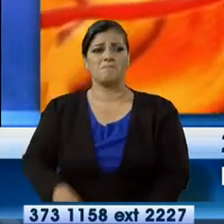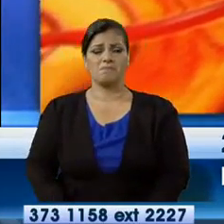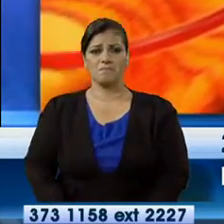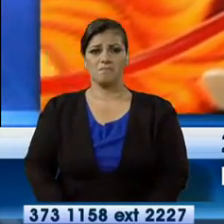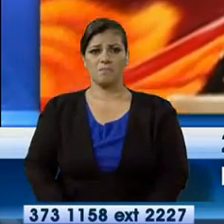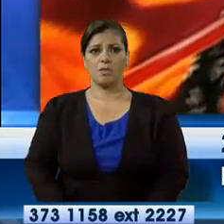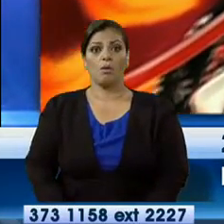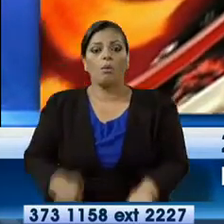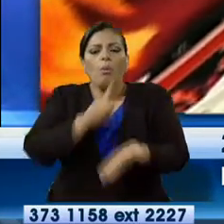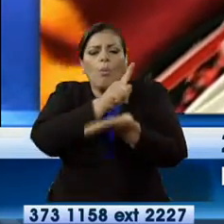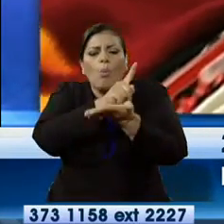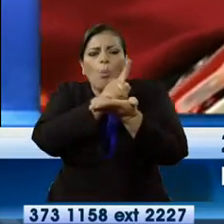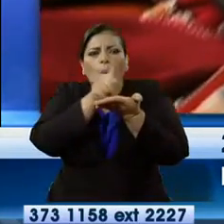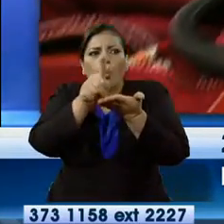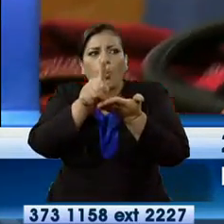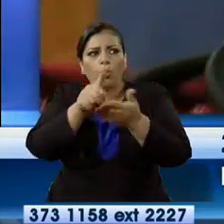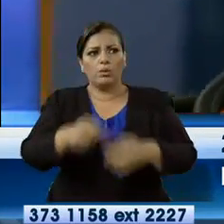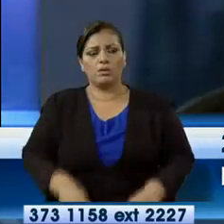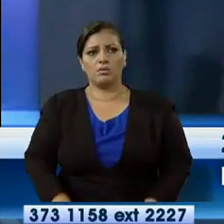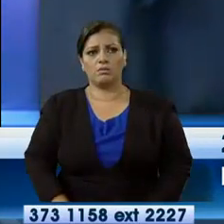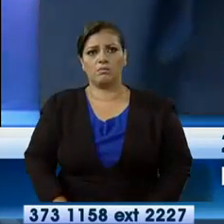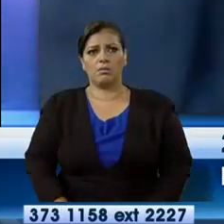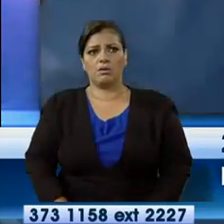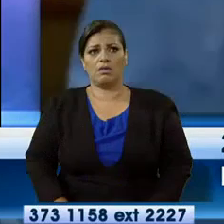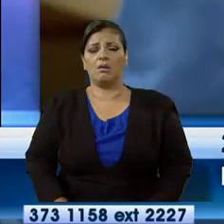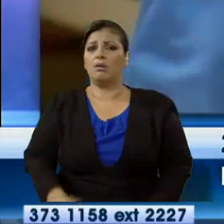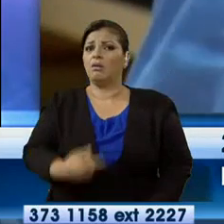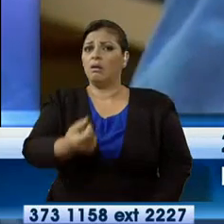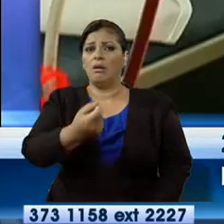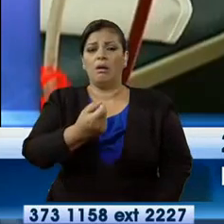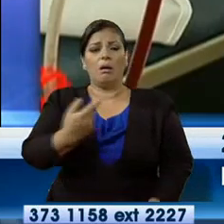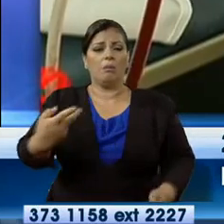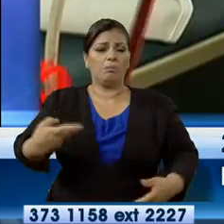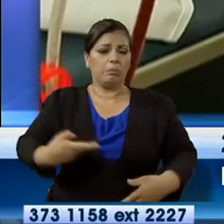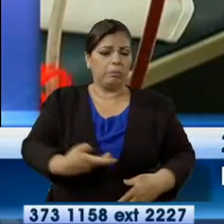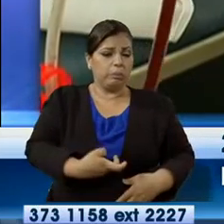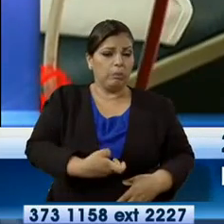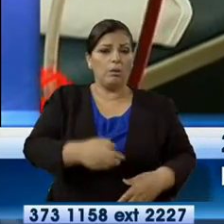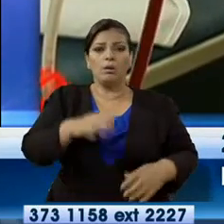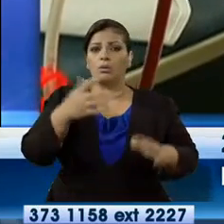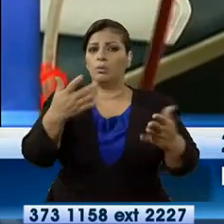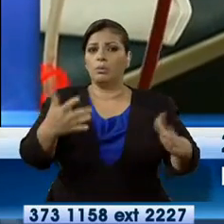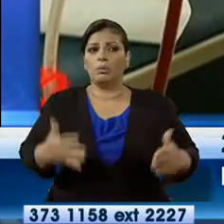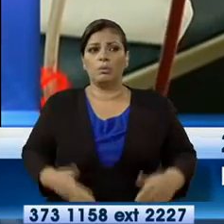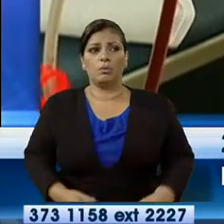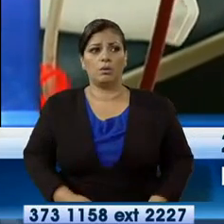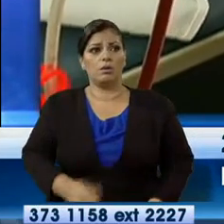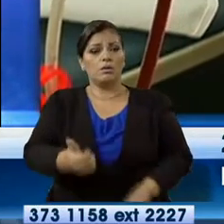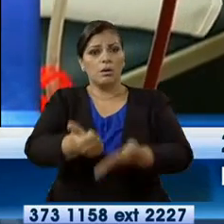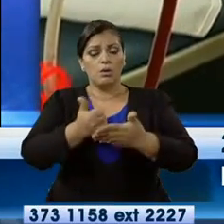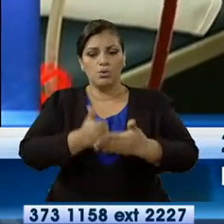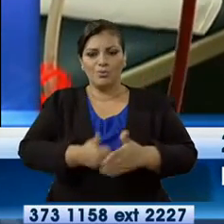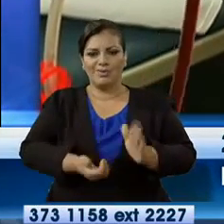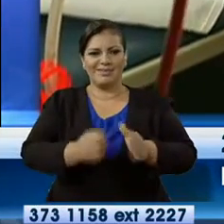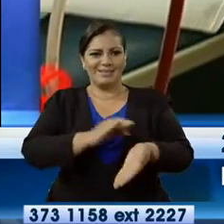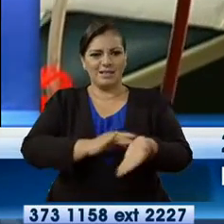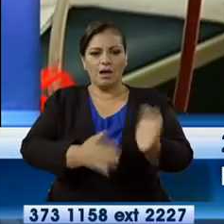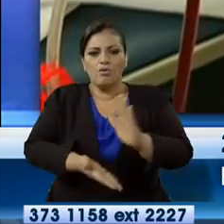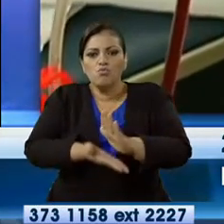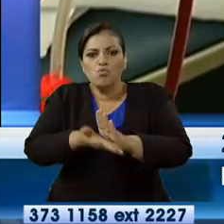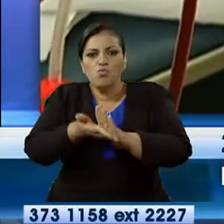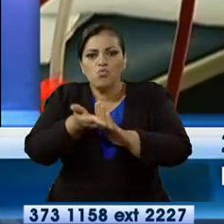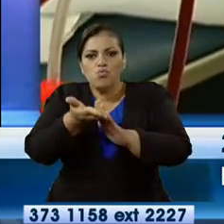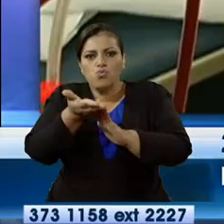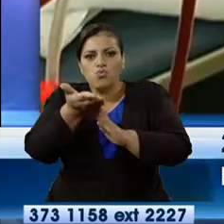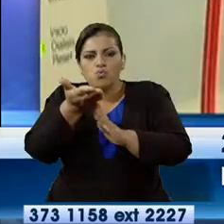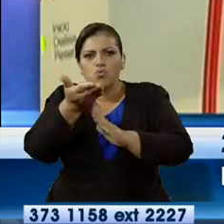una semana o más la EMA porque no había, que es para la sangre, porque está anémica. Allí